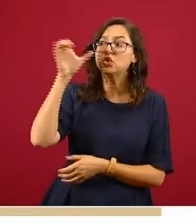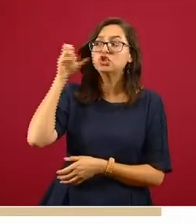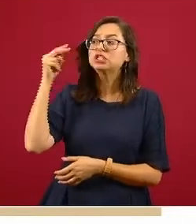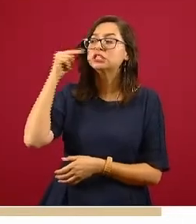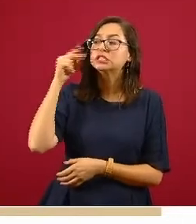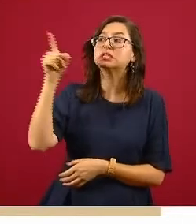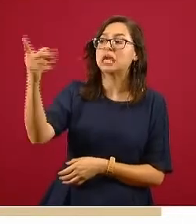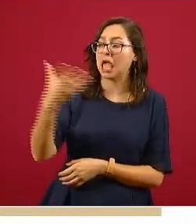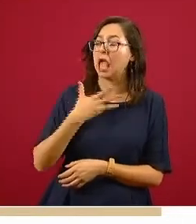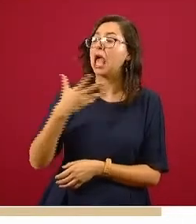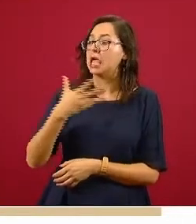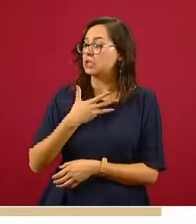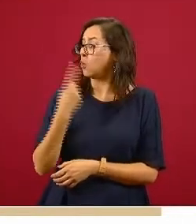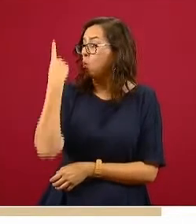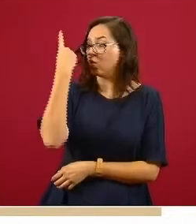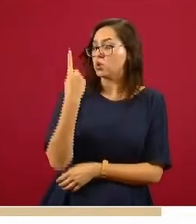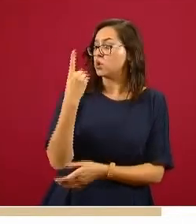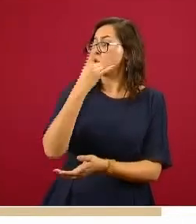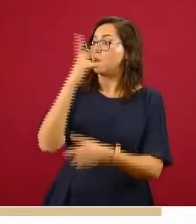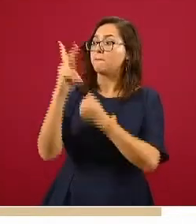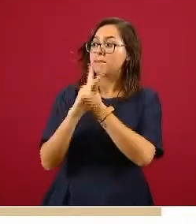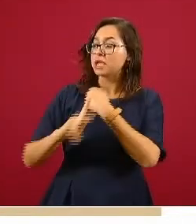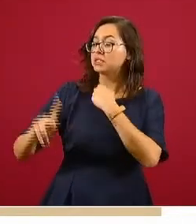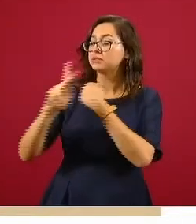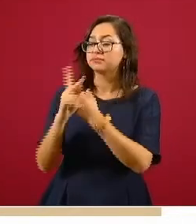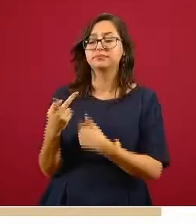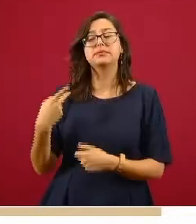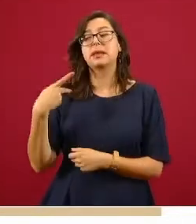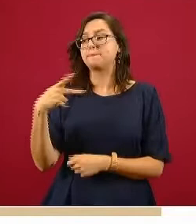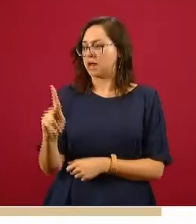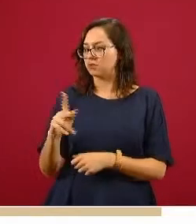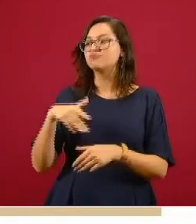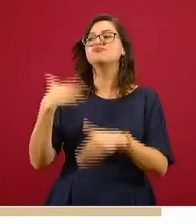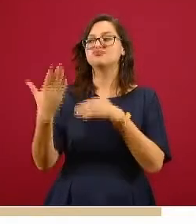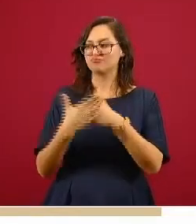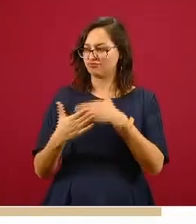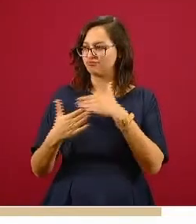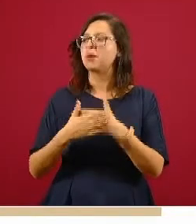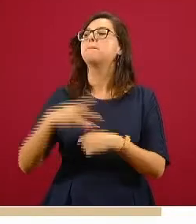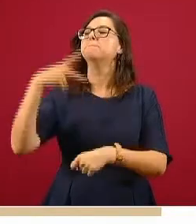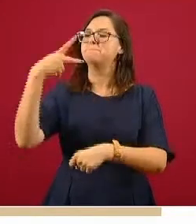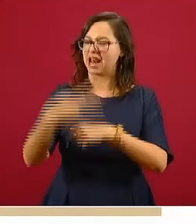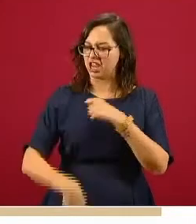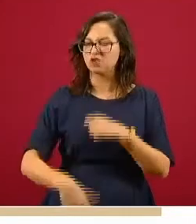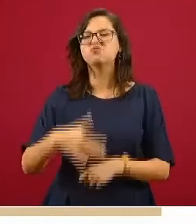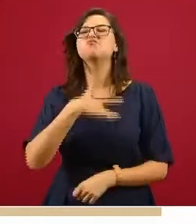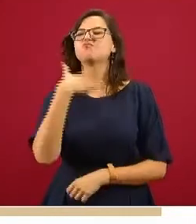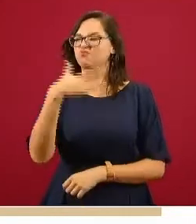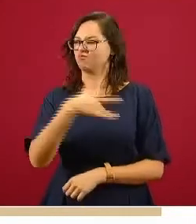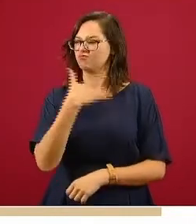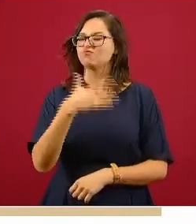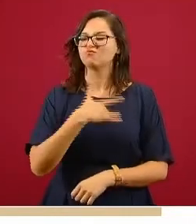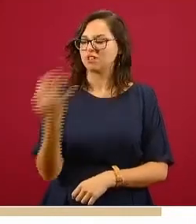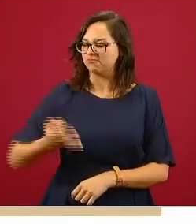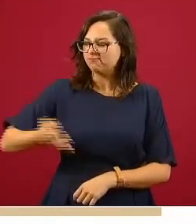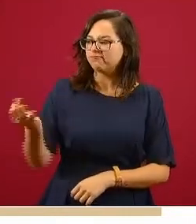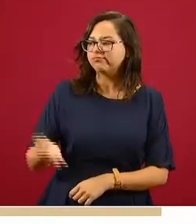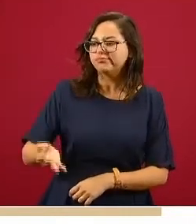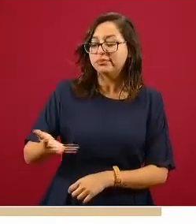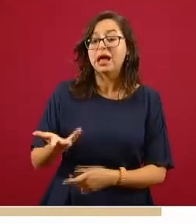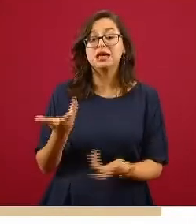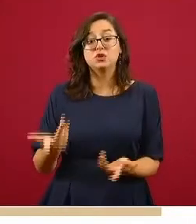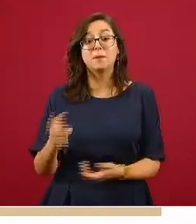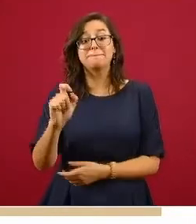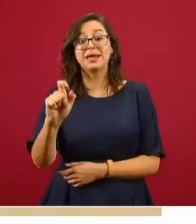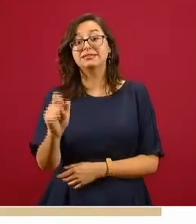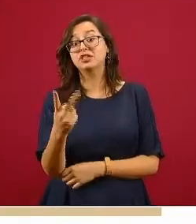informar de los riesgos que se avecinan. 22 de enero en la Secretaría de Salud. Después